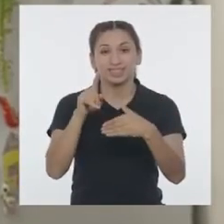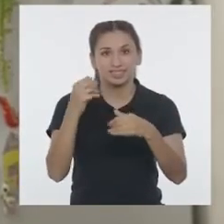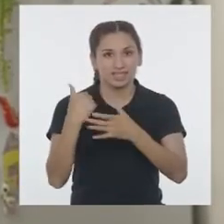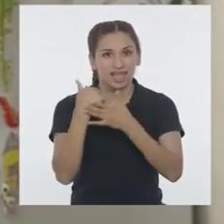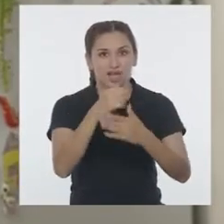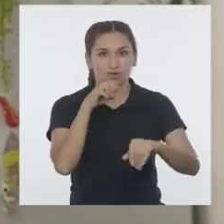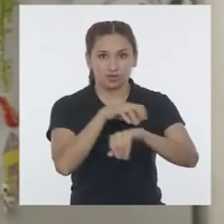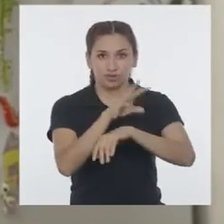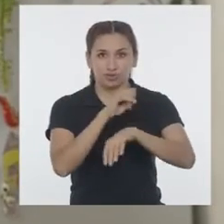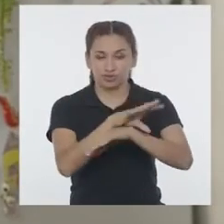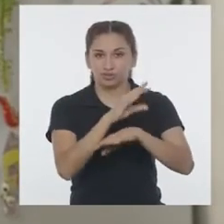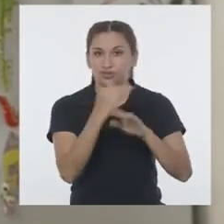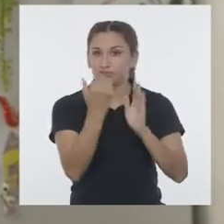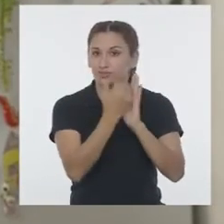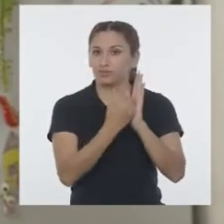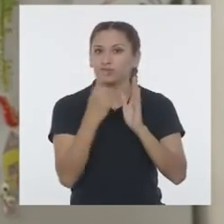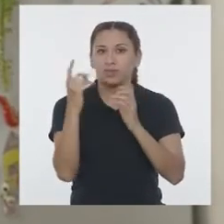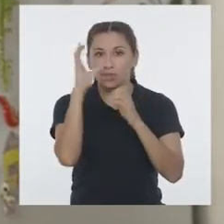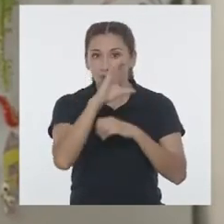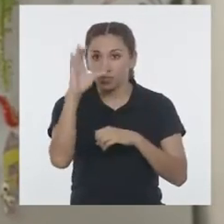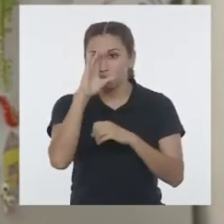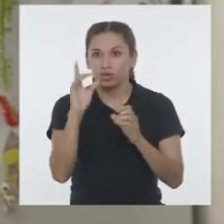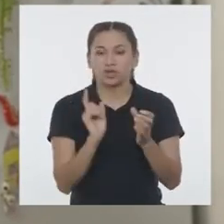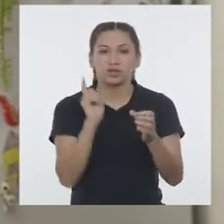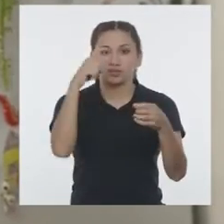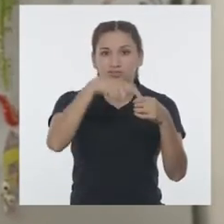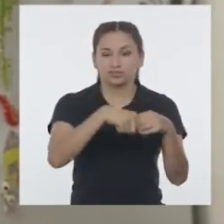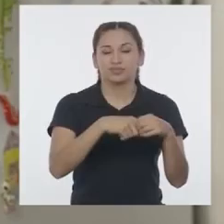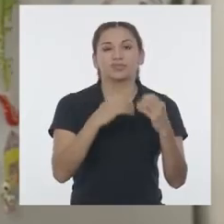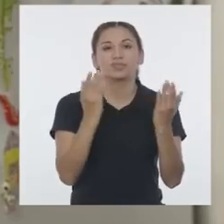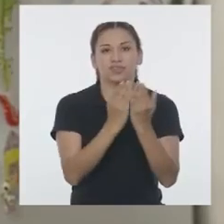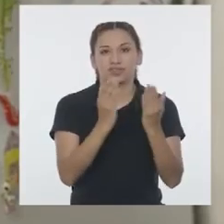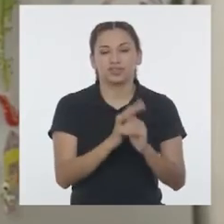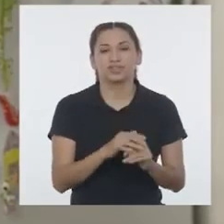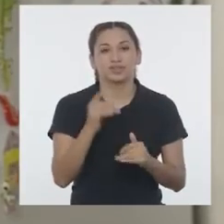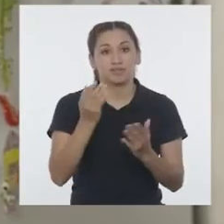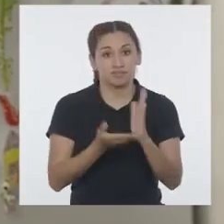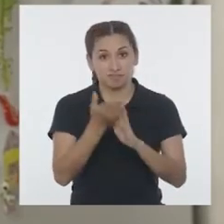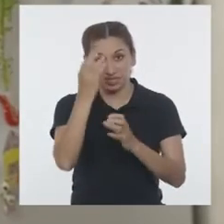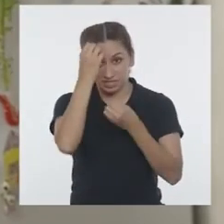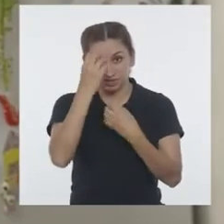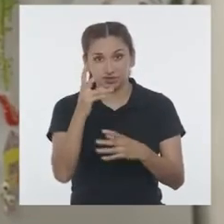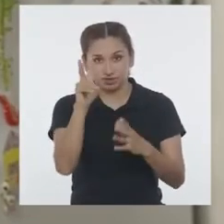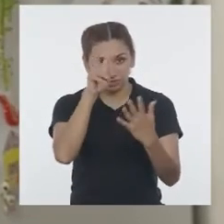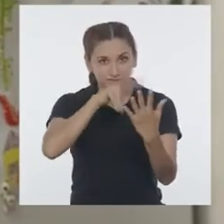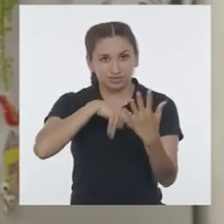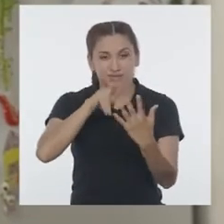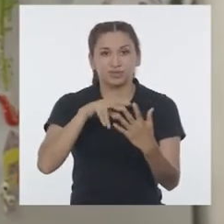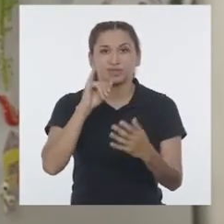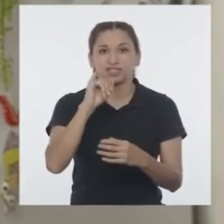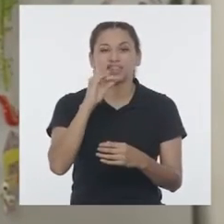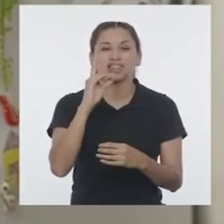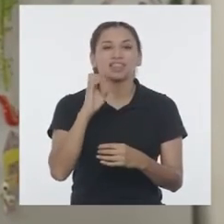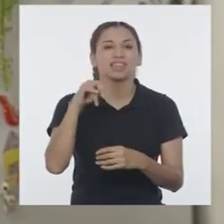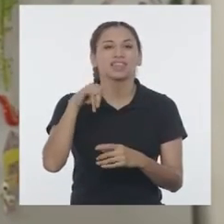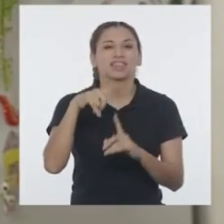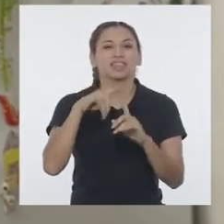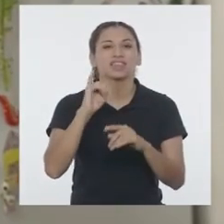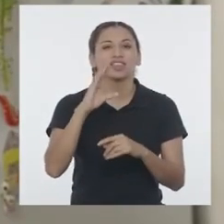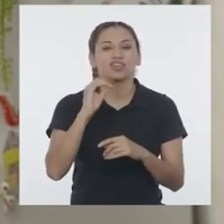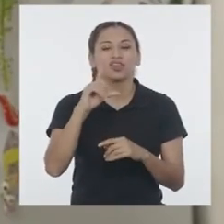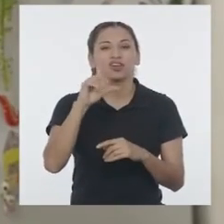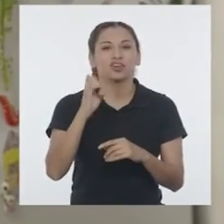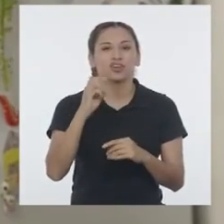les brindarán asistencia y monitoreo en la búsqueda y asignación de vacantes. Para más información, revisen